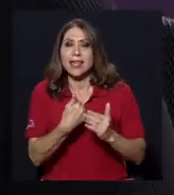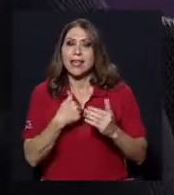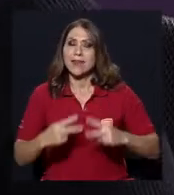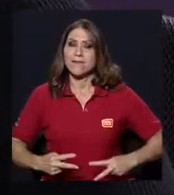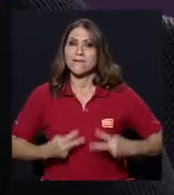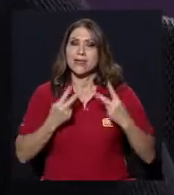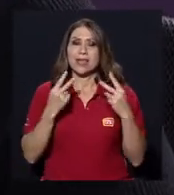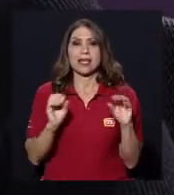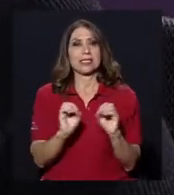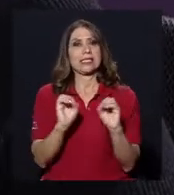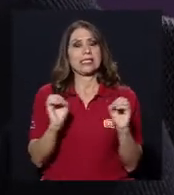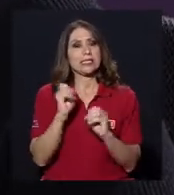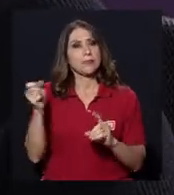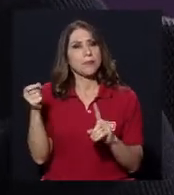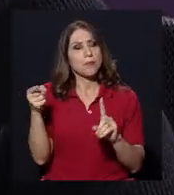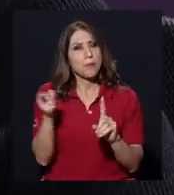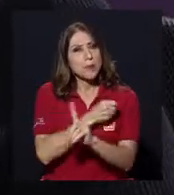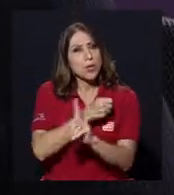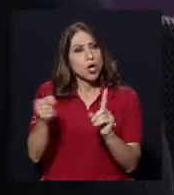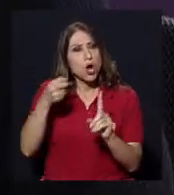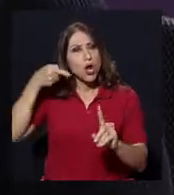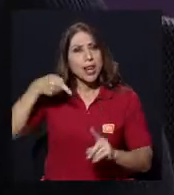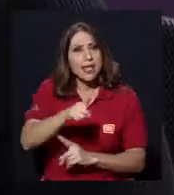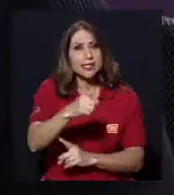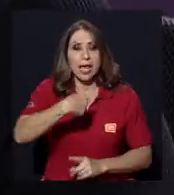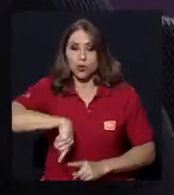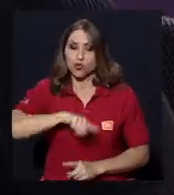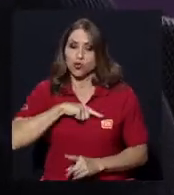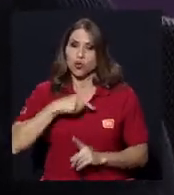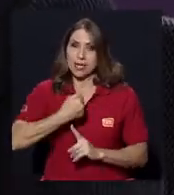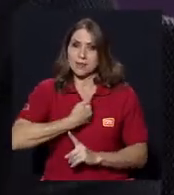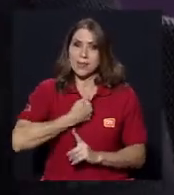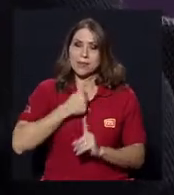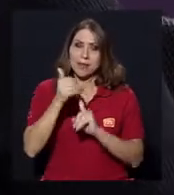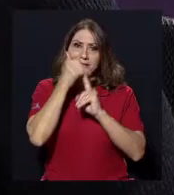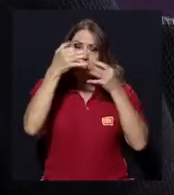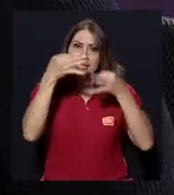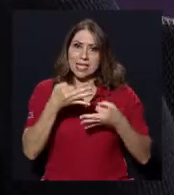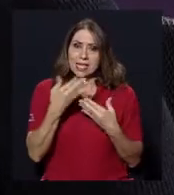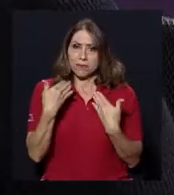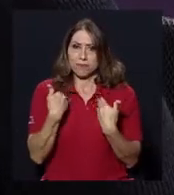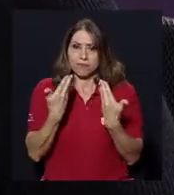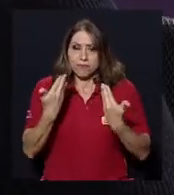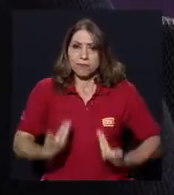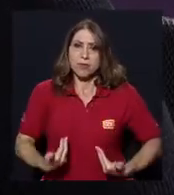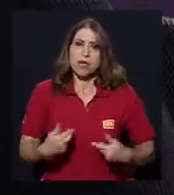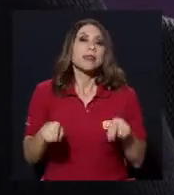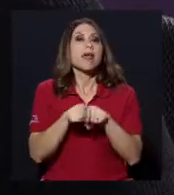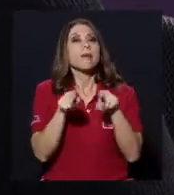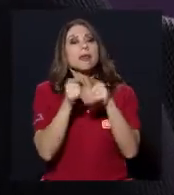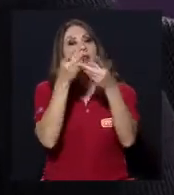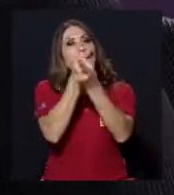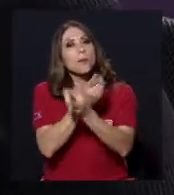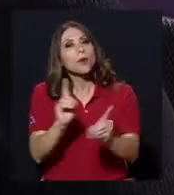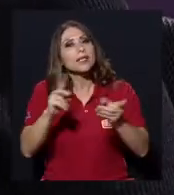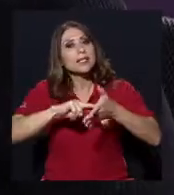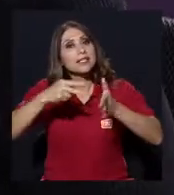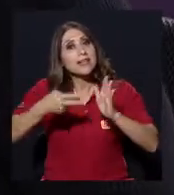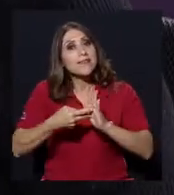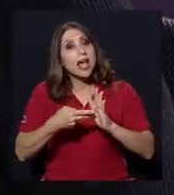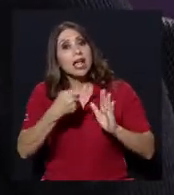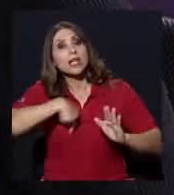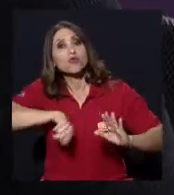poder decidir sobre nosotras mismas. Democracia es también tener hogares donde no se nos maltrate. Es